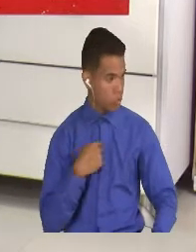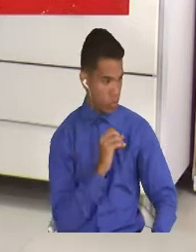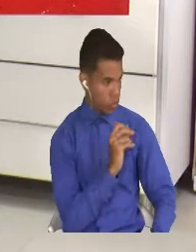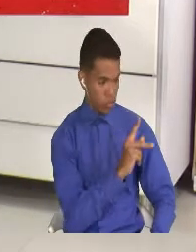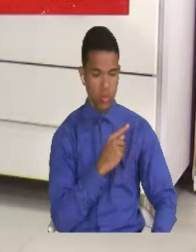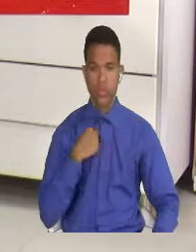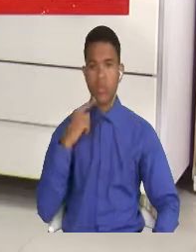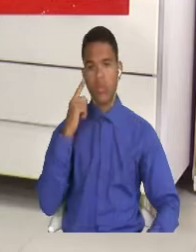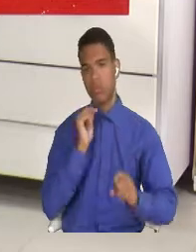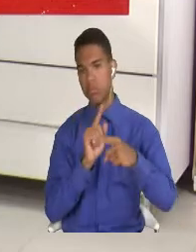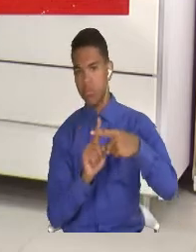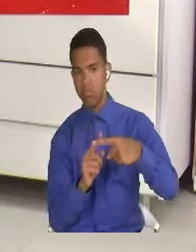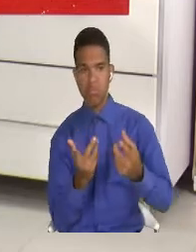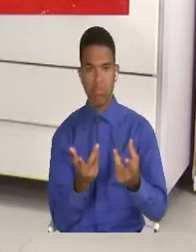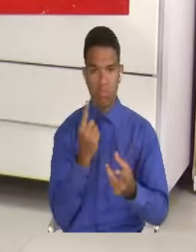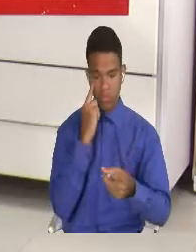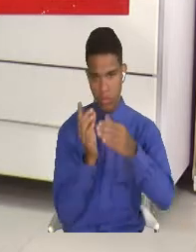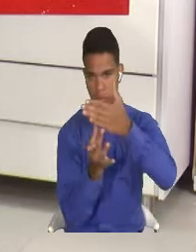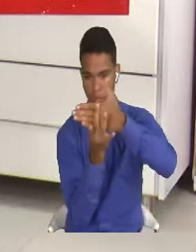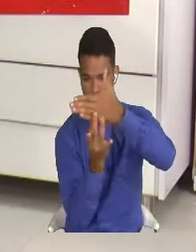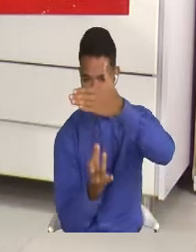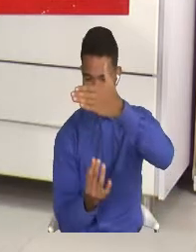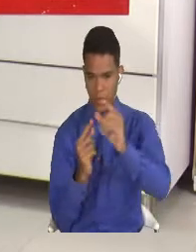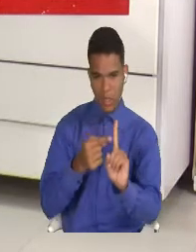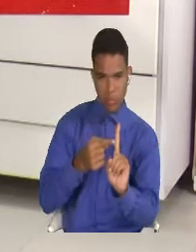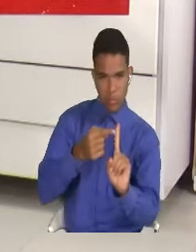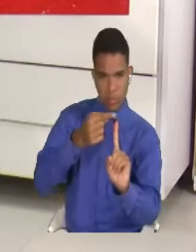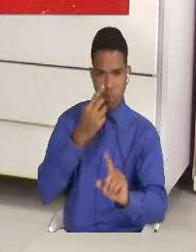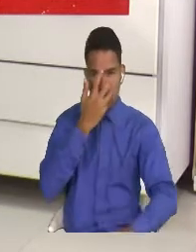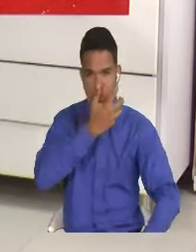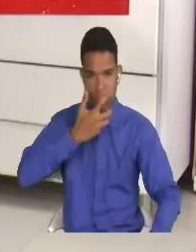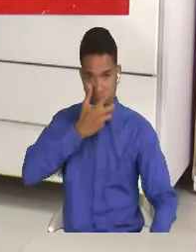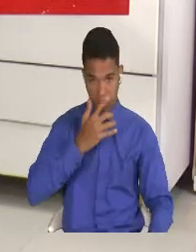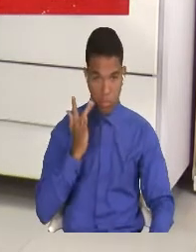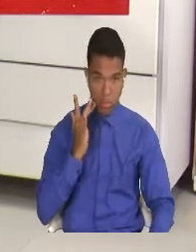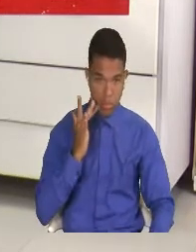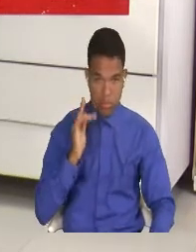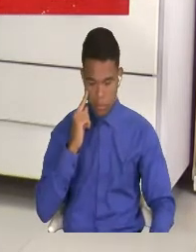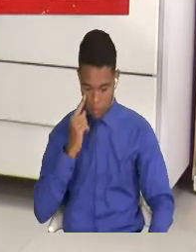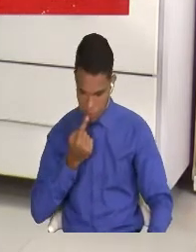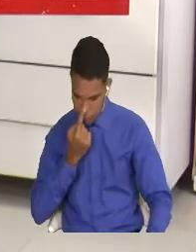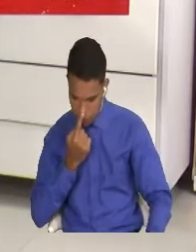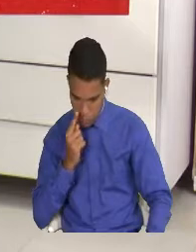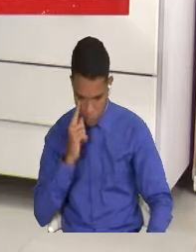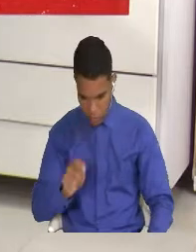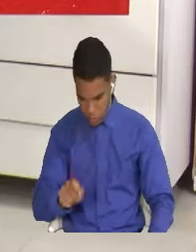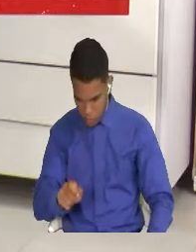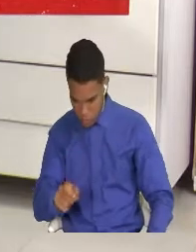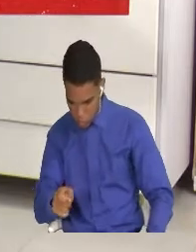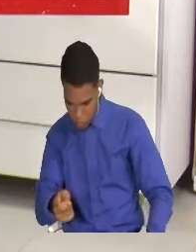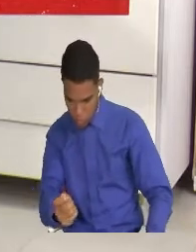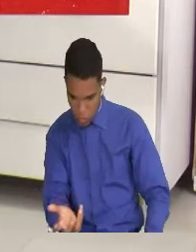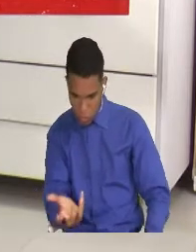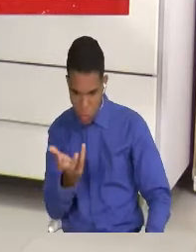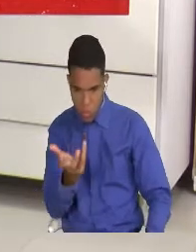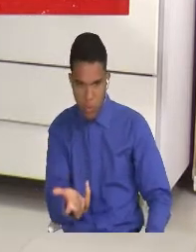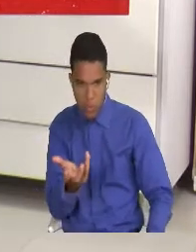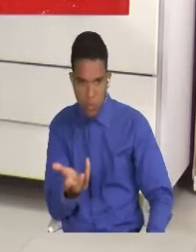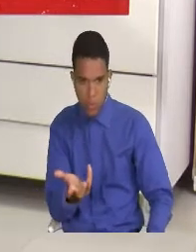comenzar? Vamos a mirar si nuestro aceite ya está en temperatura. Ok. ¿Sí? Entonces miramos, subimos un poco más el aceite. ¿Qué vamos a hacer aquí,